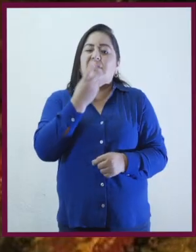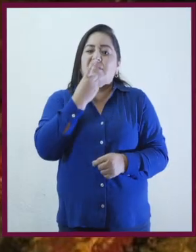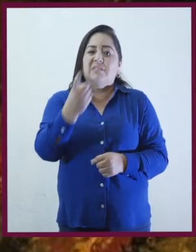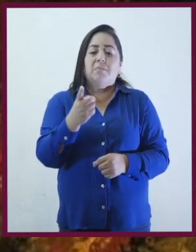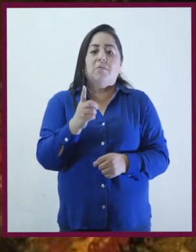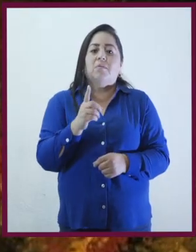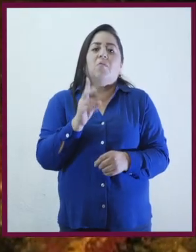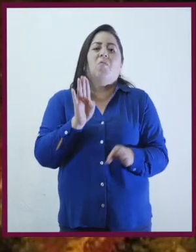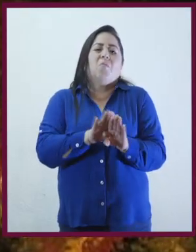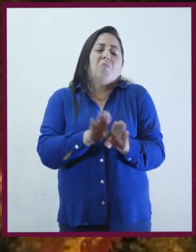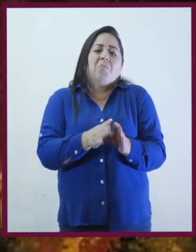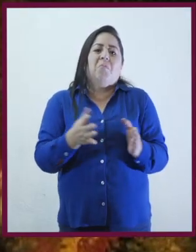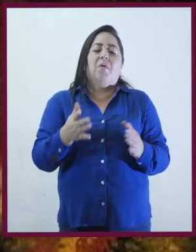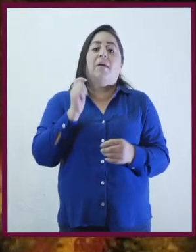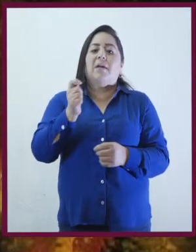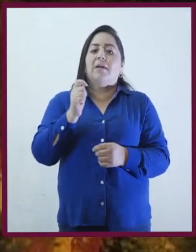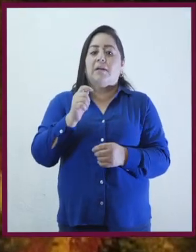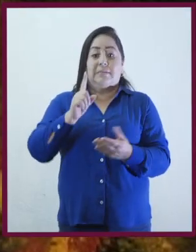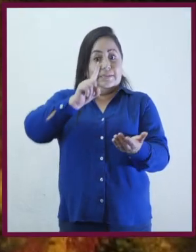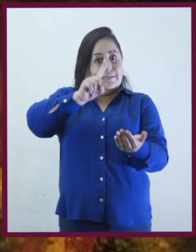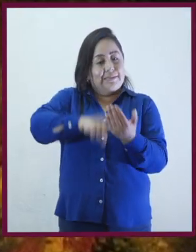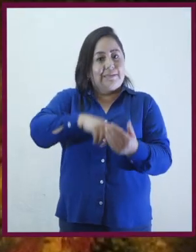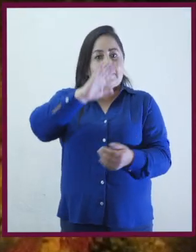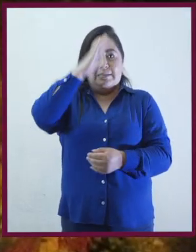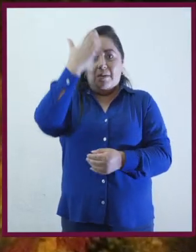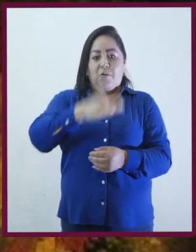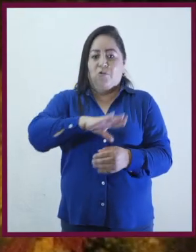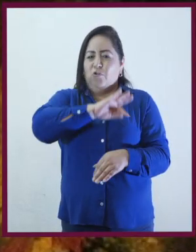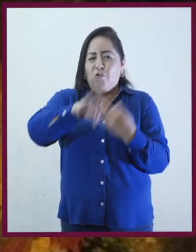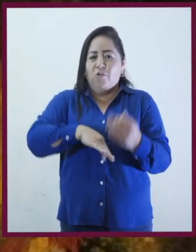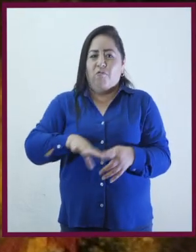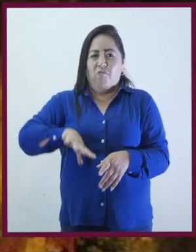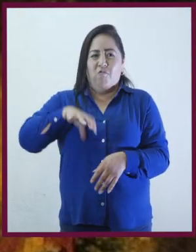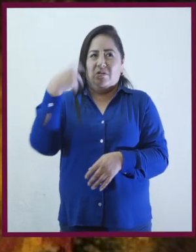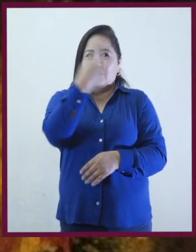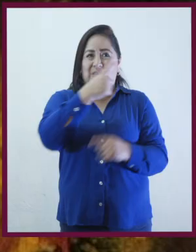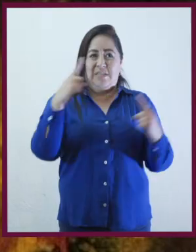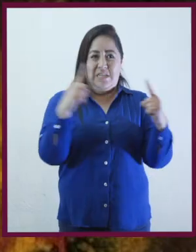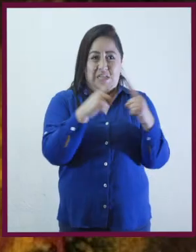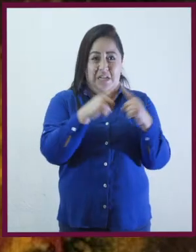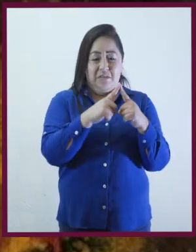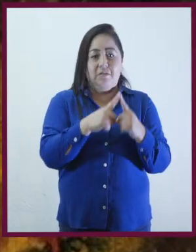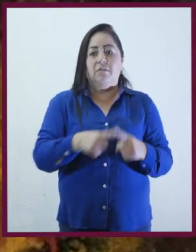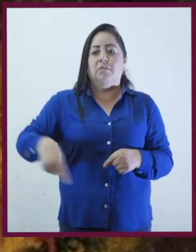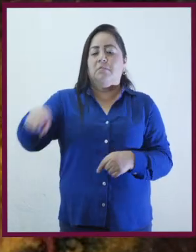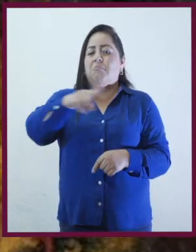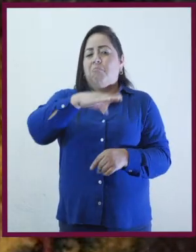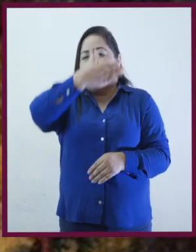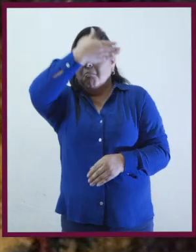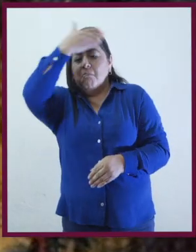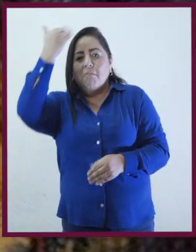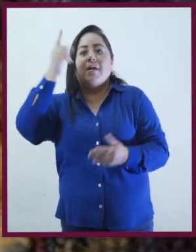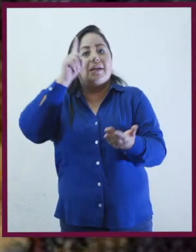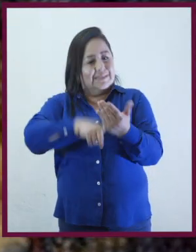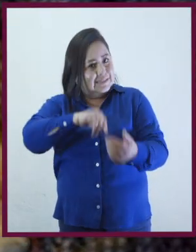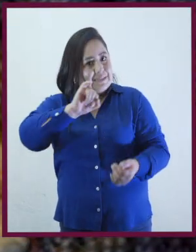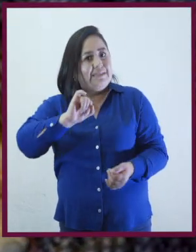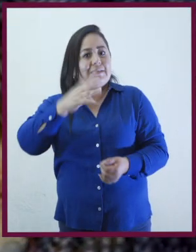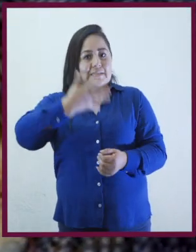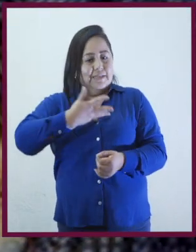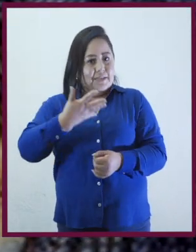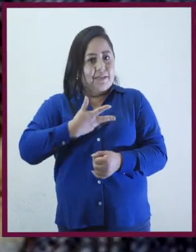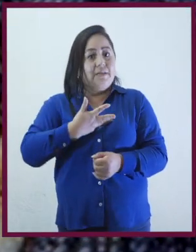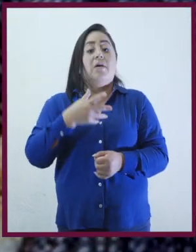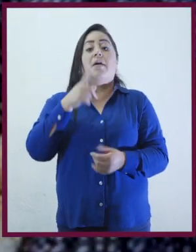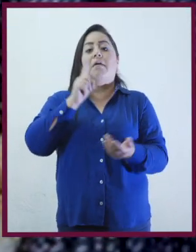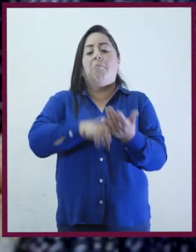nada más y nada menos que, a pesar de todos los esfuerzos de la Iglesia, los incrédulos existían.